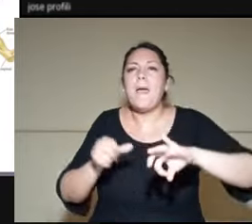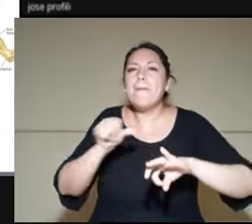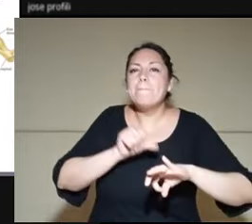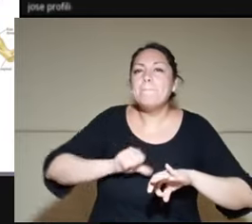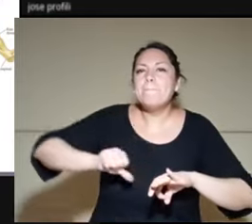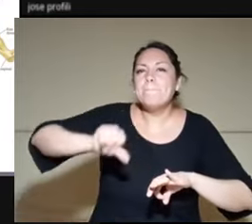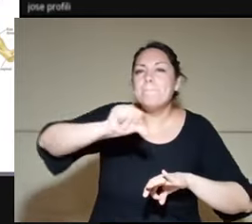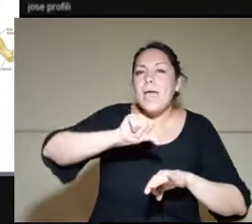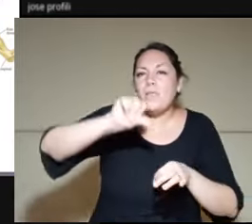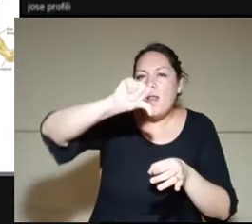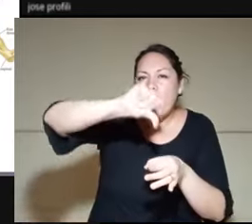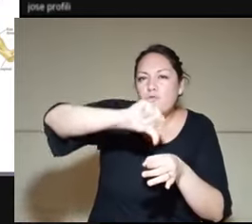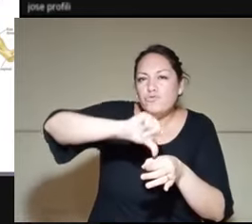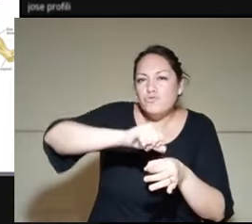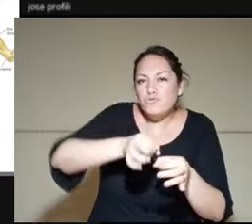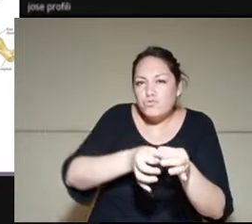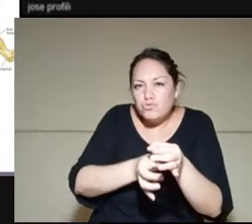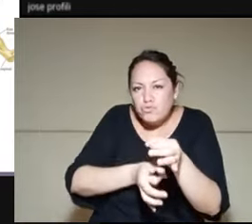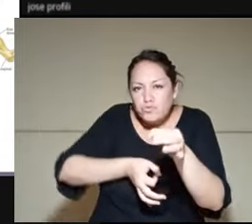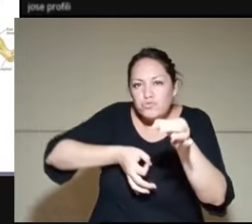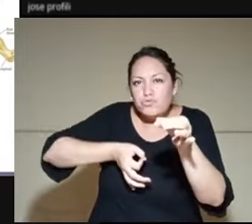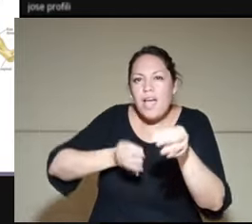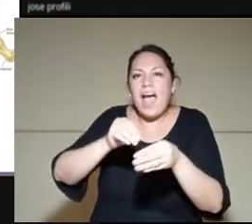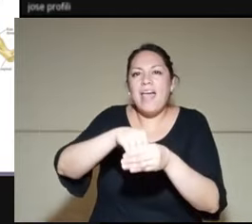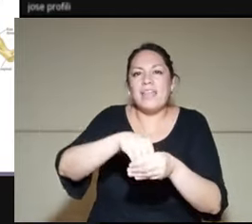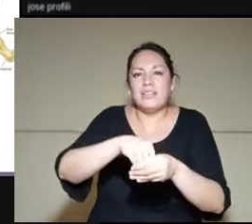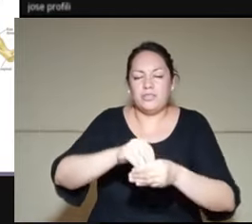la médula dentro.